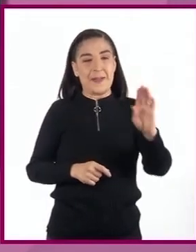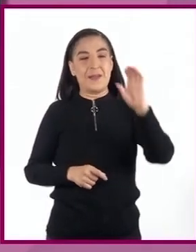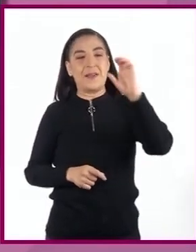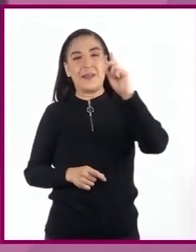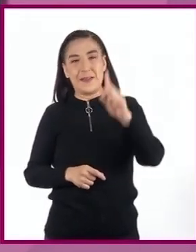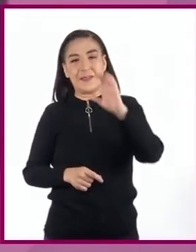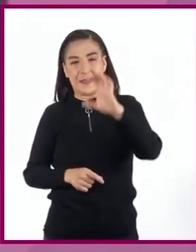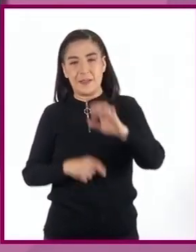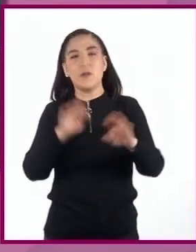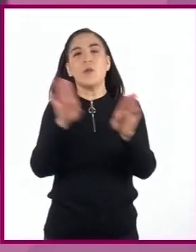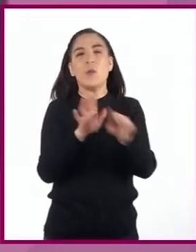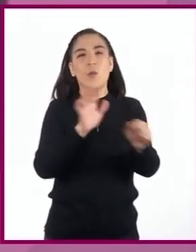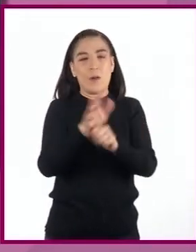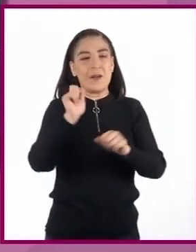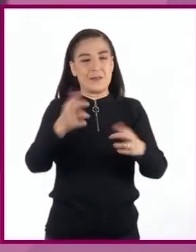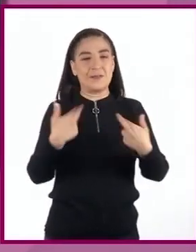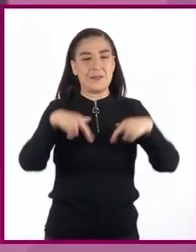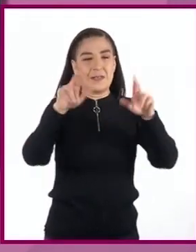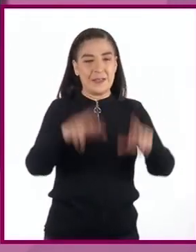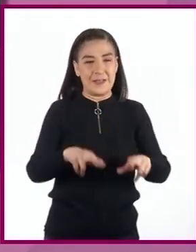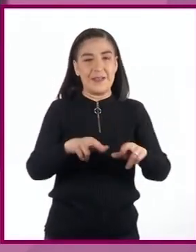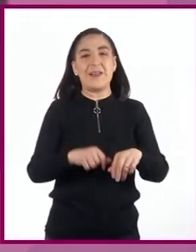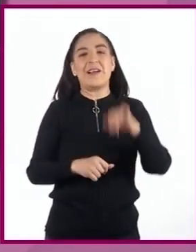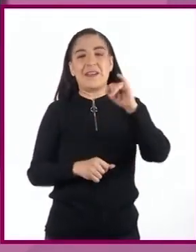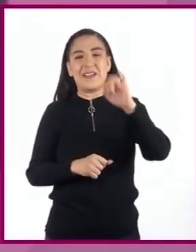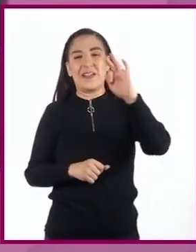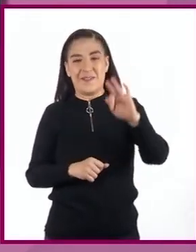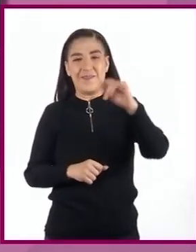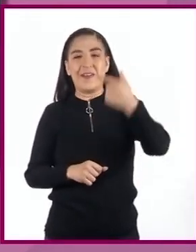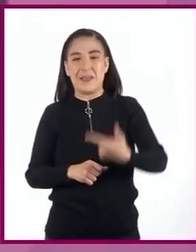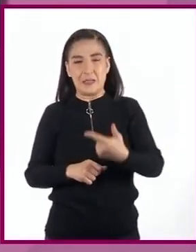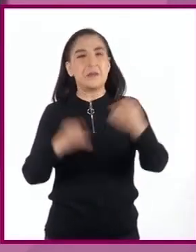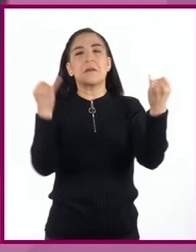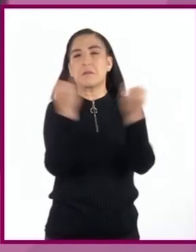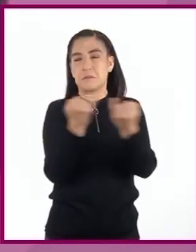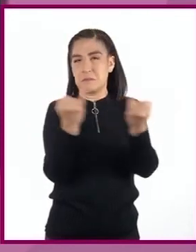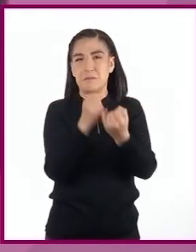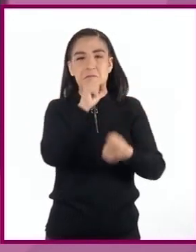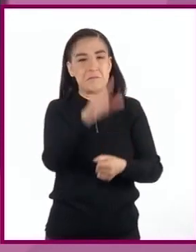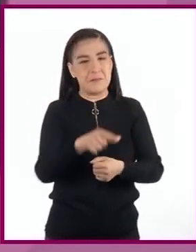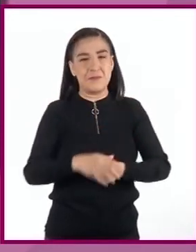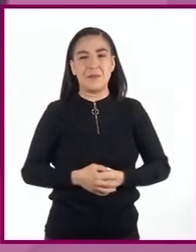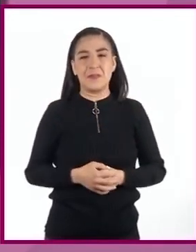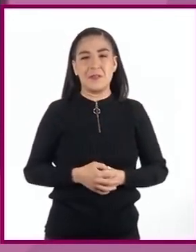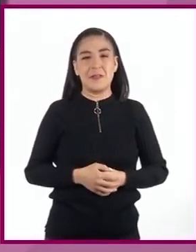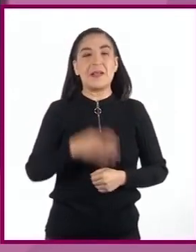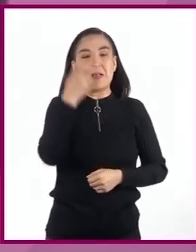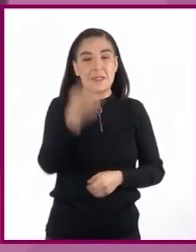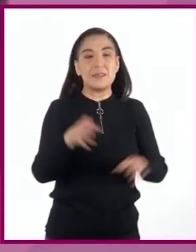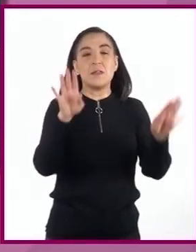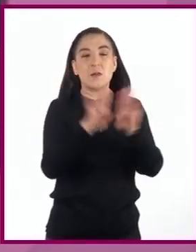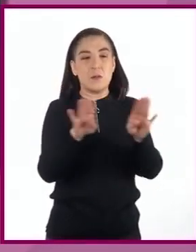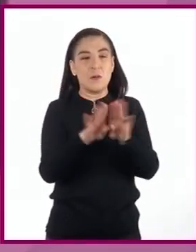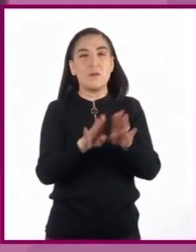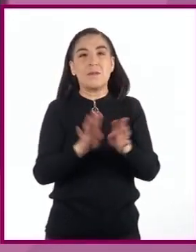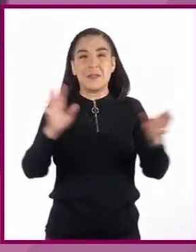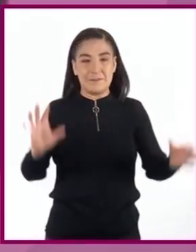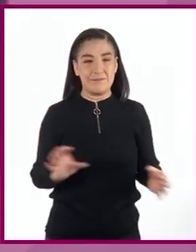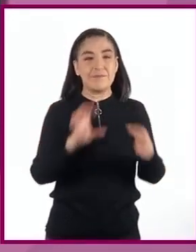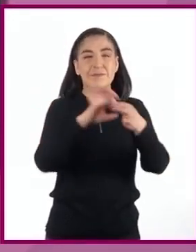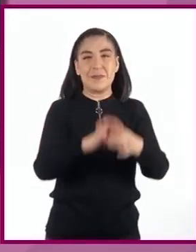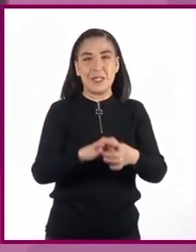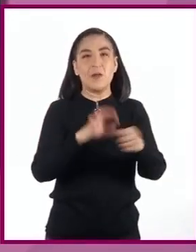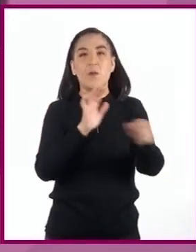correspondientes GEF y EFG, respectivamente, son iguales. Asimismo, la longitud del lado BD y